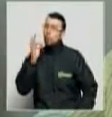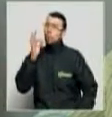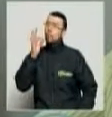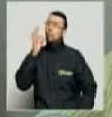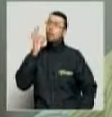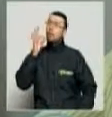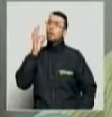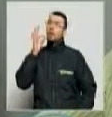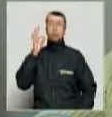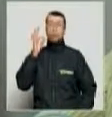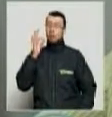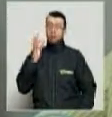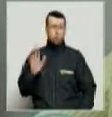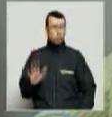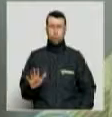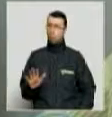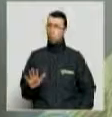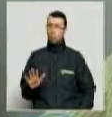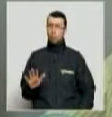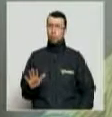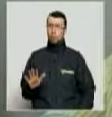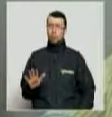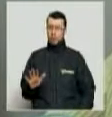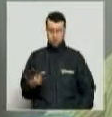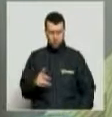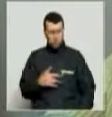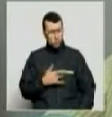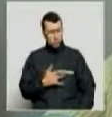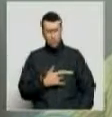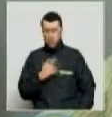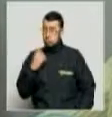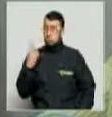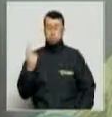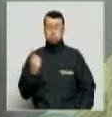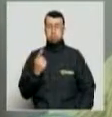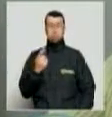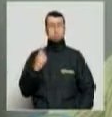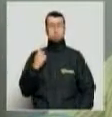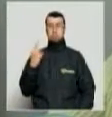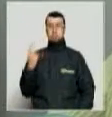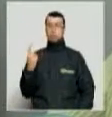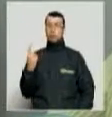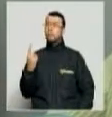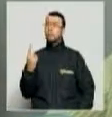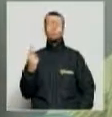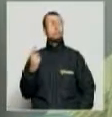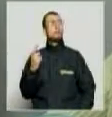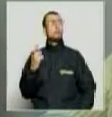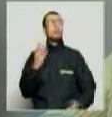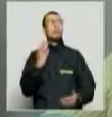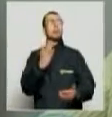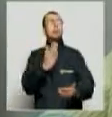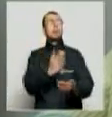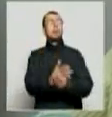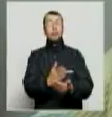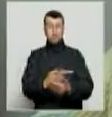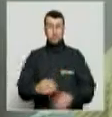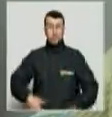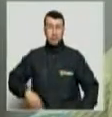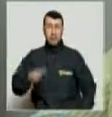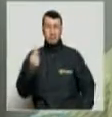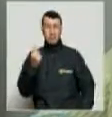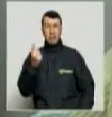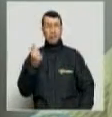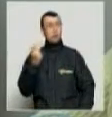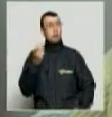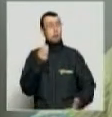Cuando ya no pude tomármela, me sentí como mareado. Entonces fui a pagar a la caja, allá a la registradora,